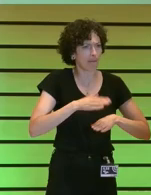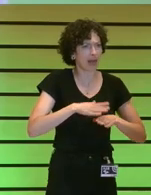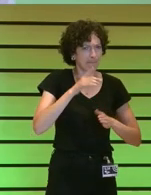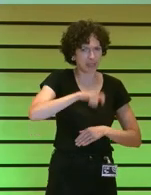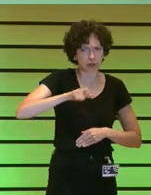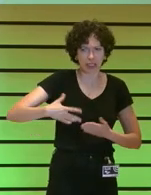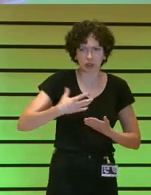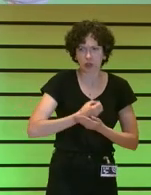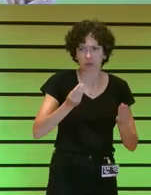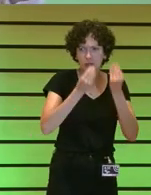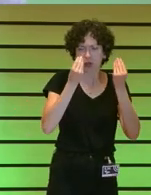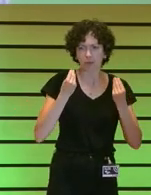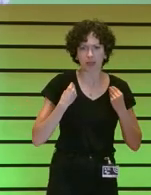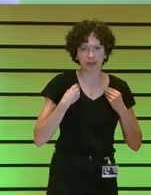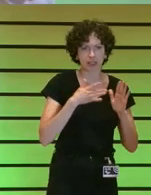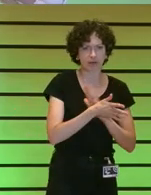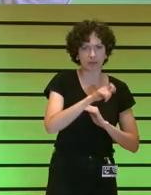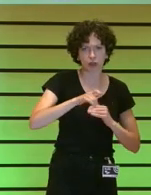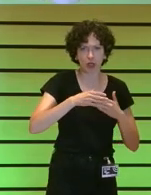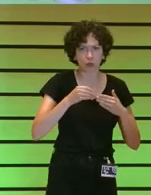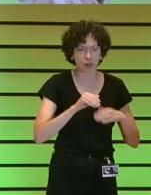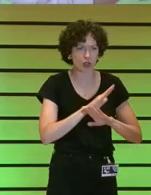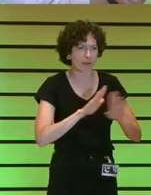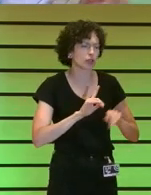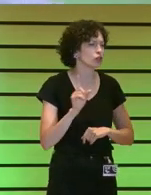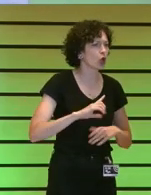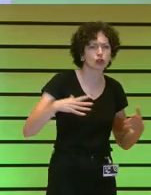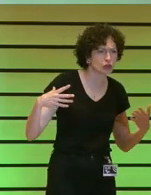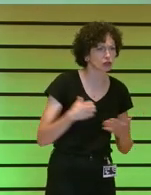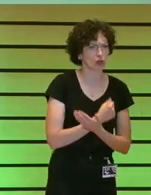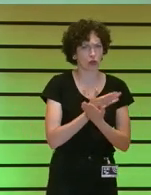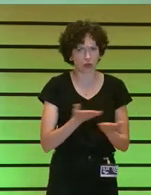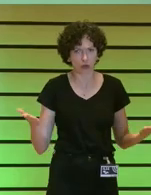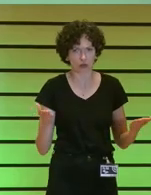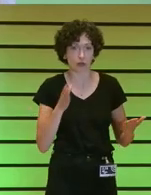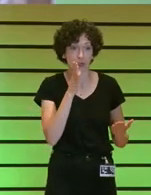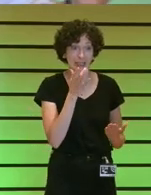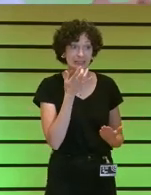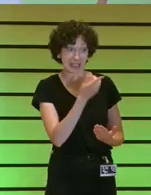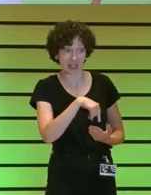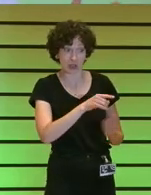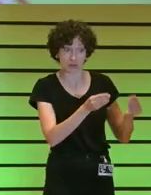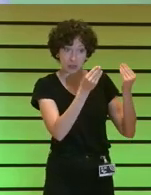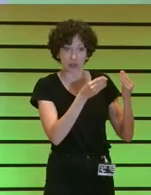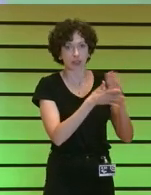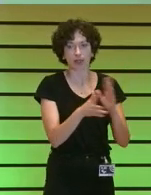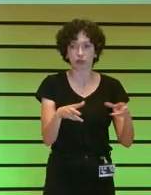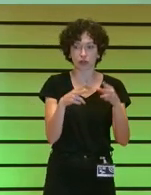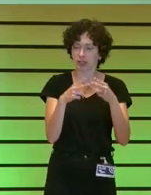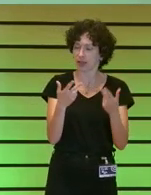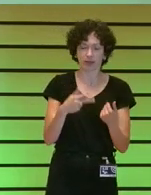no solamente vuestro chaval de vuestra chava nuestros usuarios sino que todos vivamos mejor porque en la medida en que ellos están mejor el conjunto de la sociedad está mejor